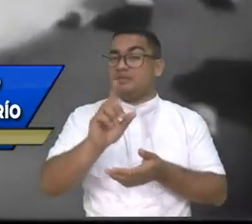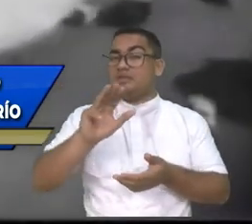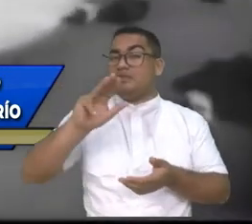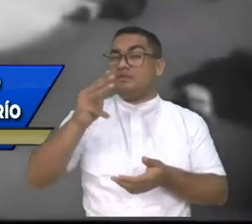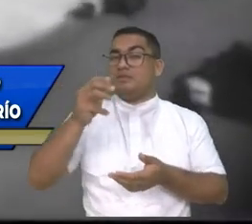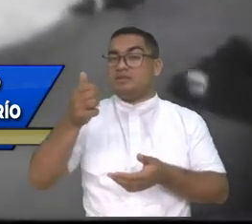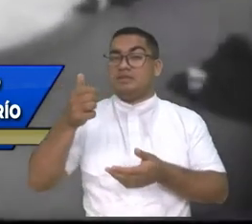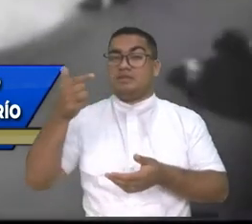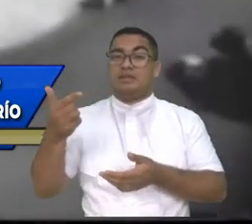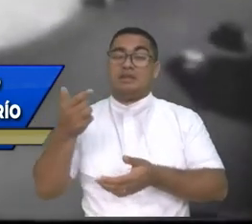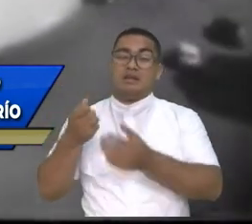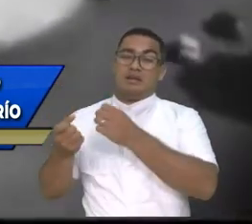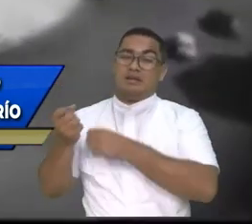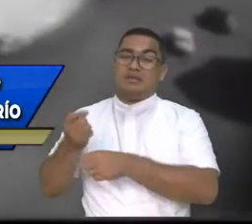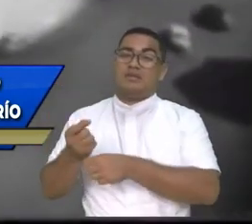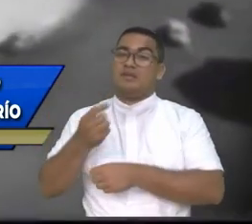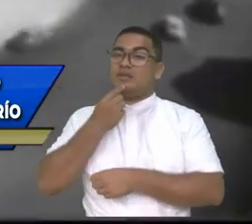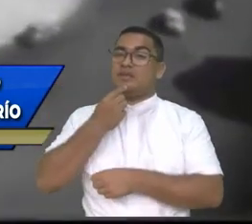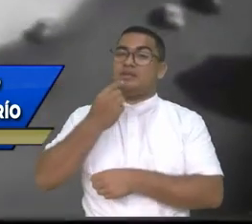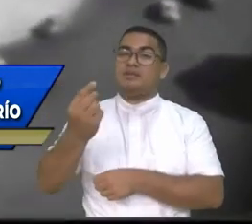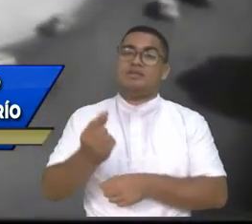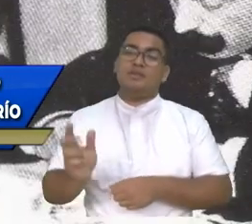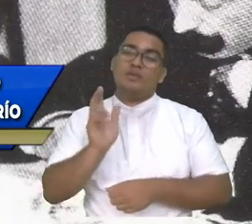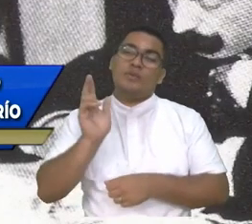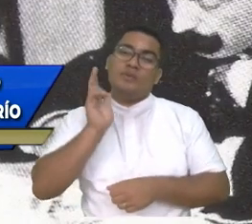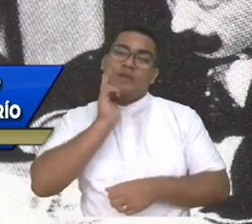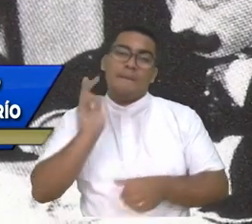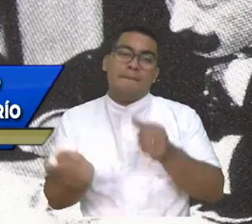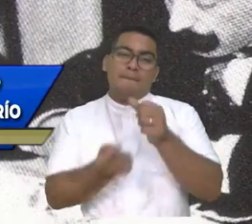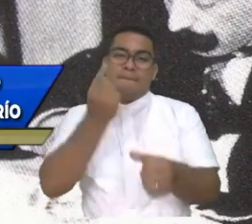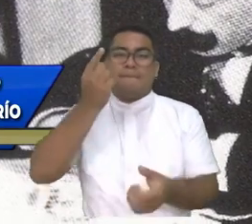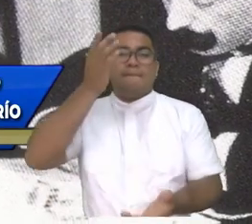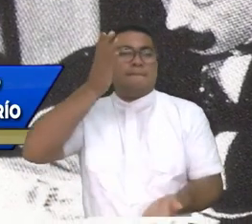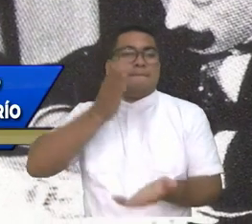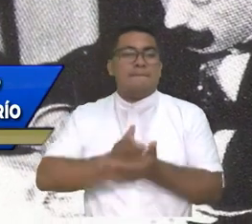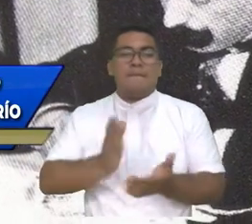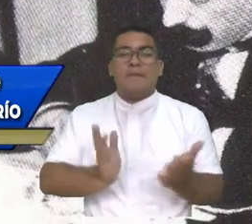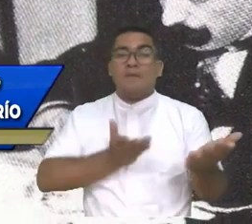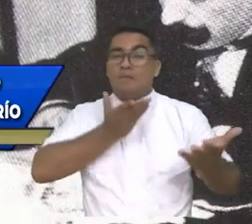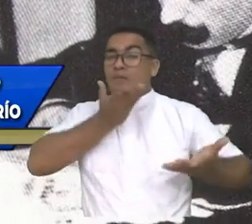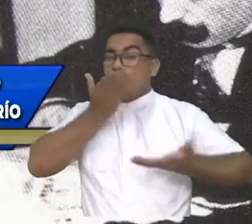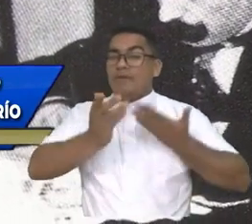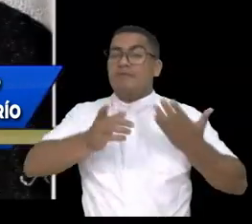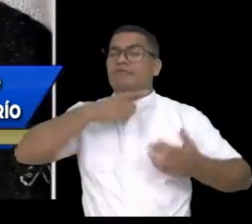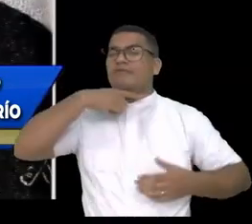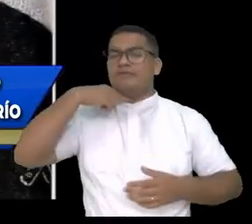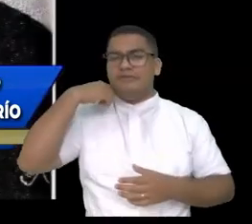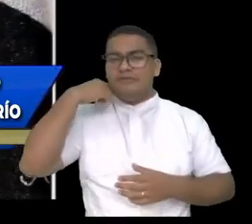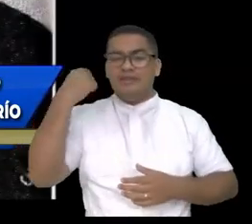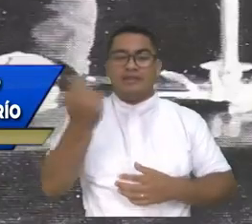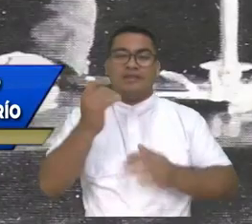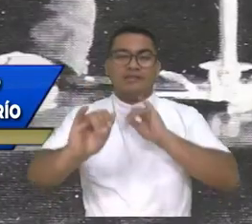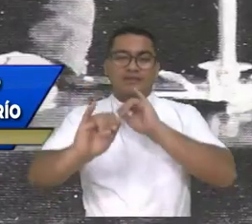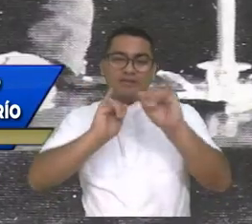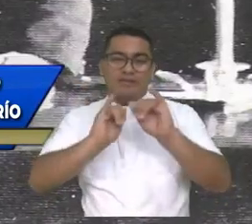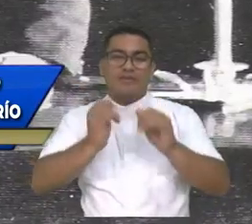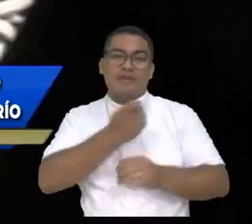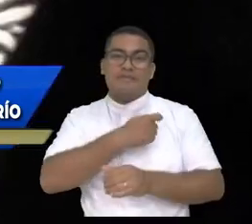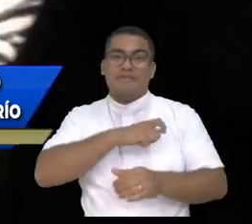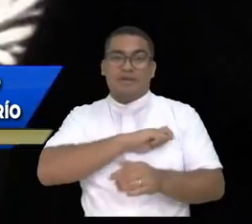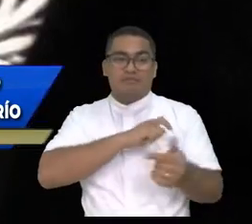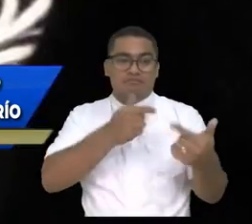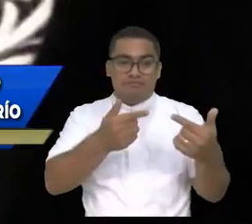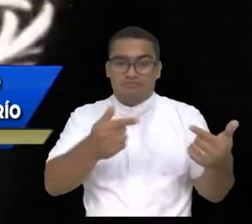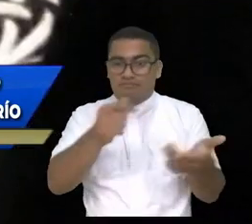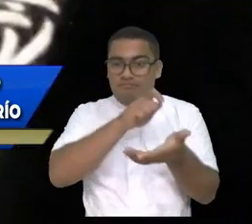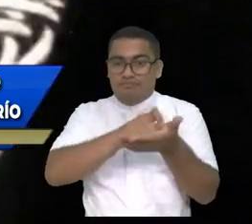el primer poeta existencial y primer poeta realmente moderno del idioma español.